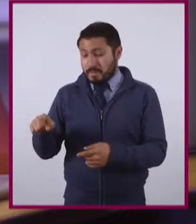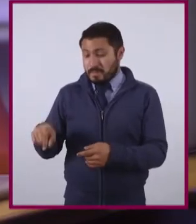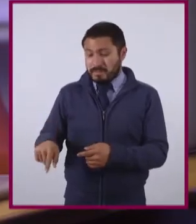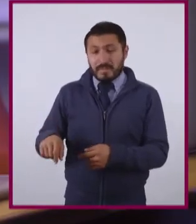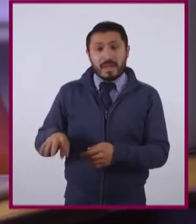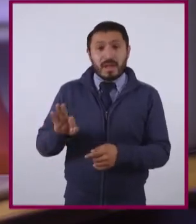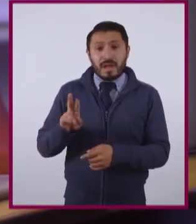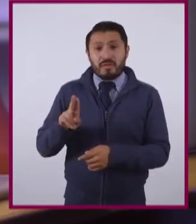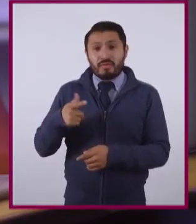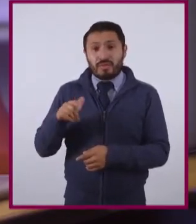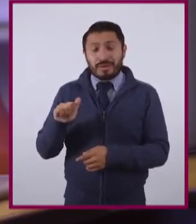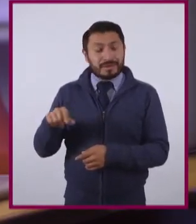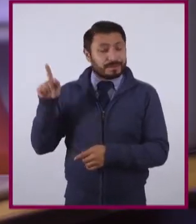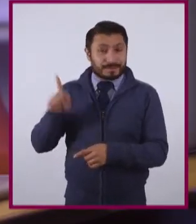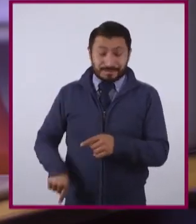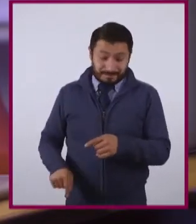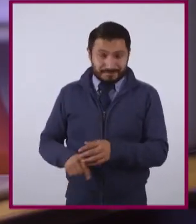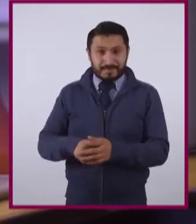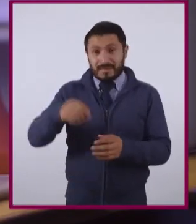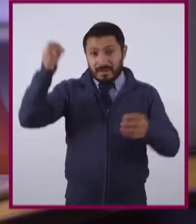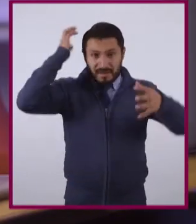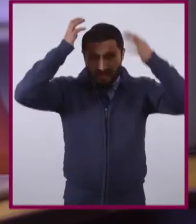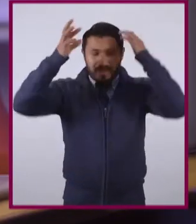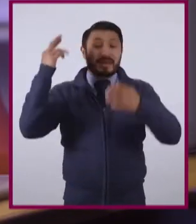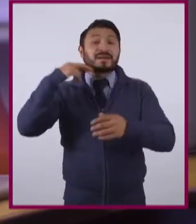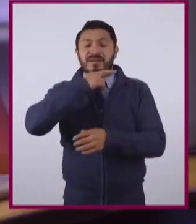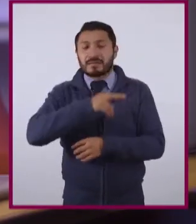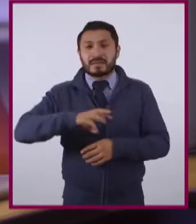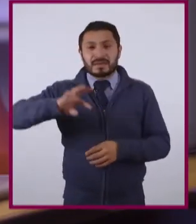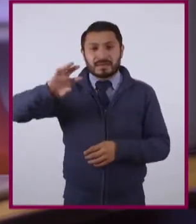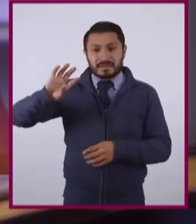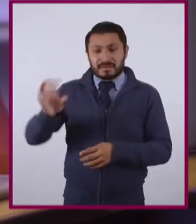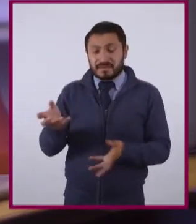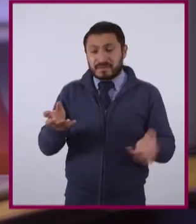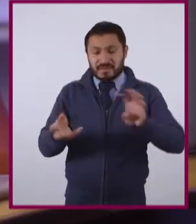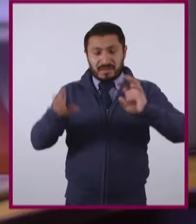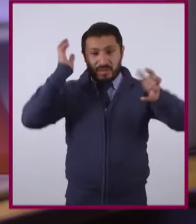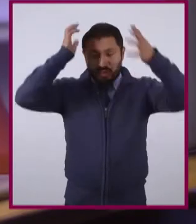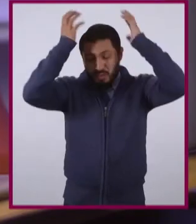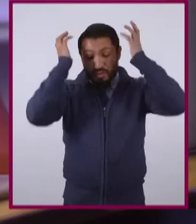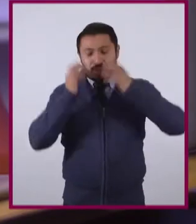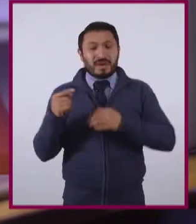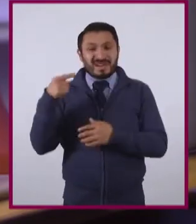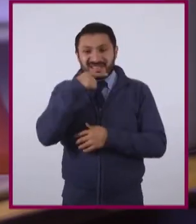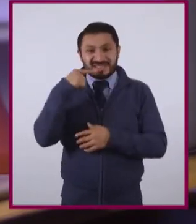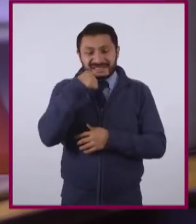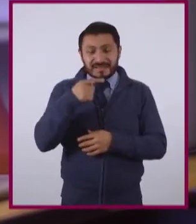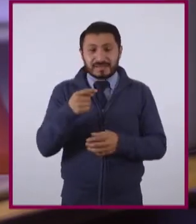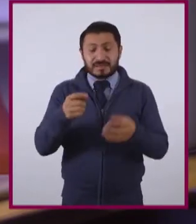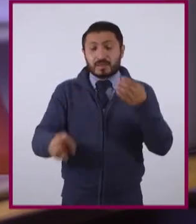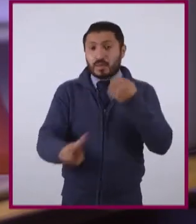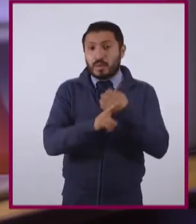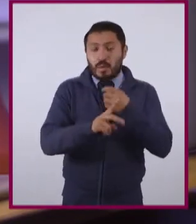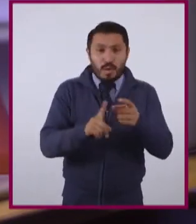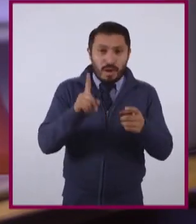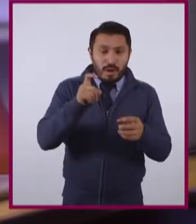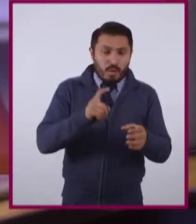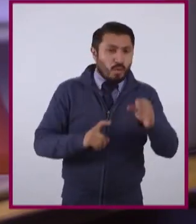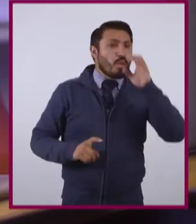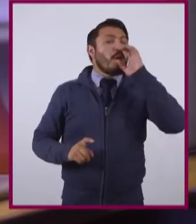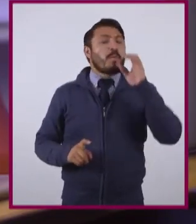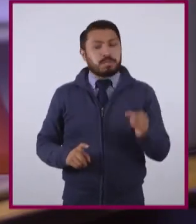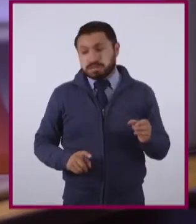que tengamos y bañarse lo más rápido posible, cerrar la llave mientras nos enjabonamos y lavarse los dientes usando un vaso de agua para